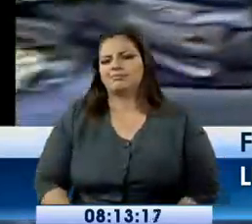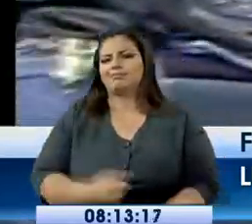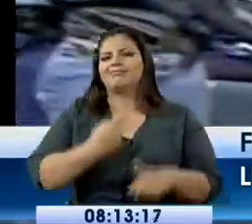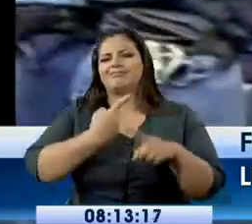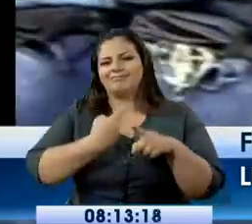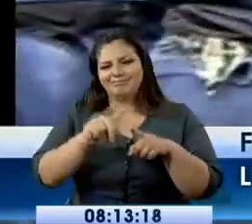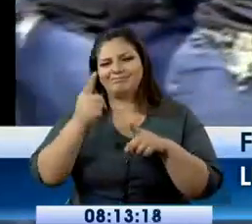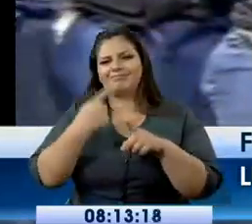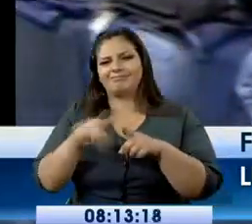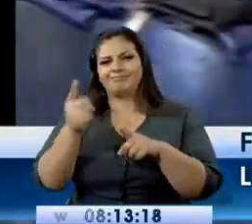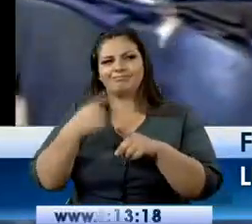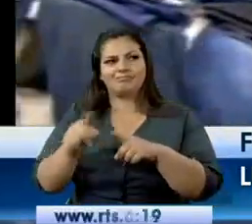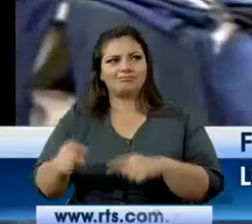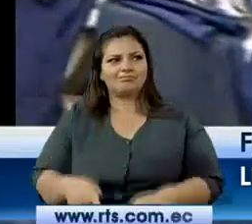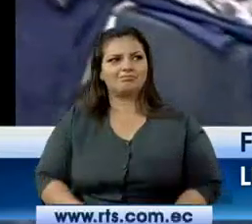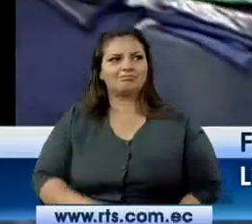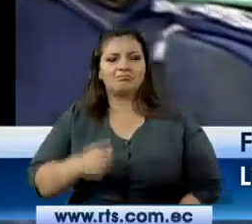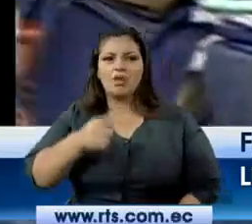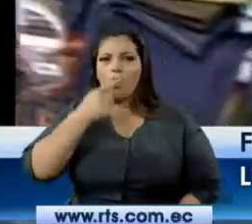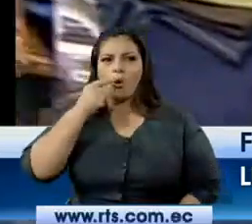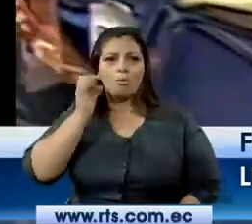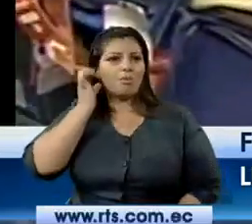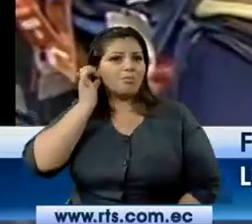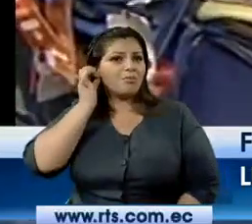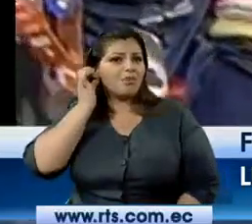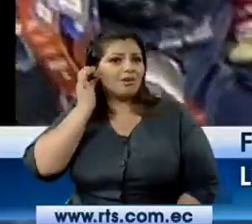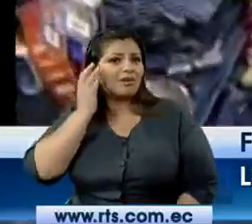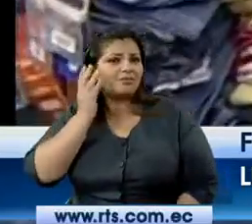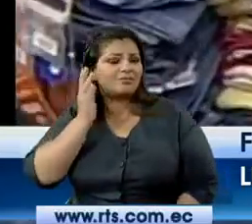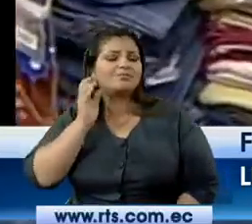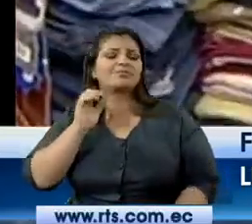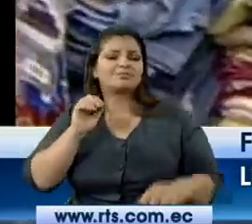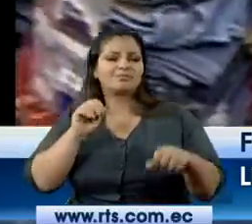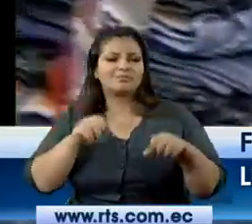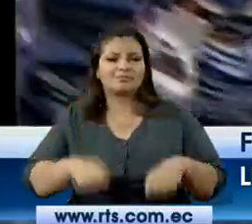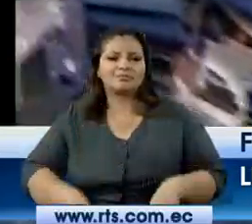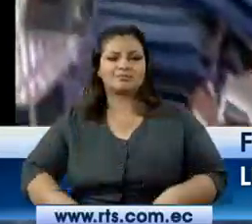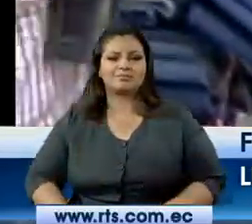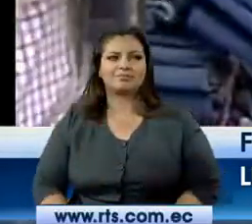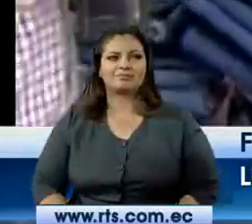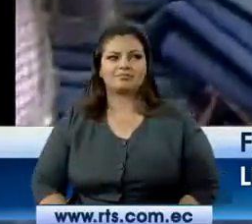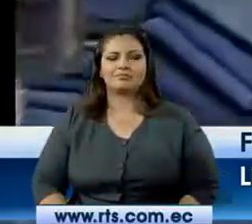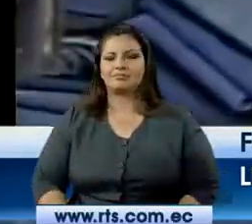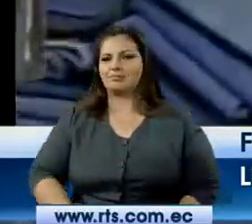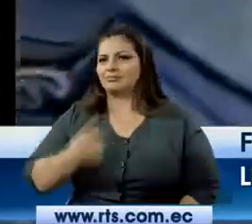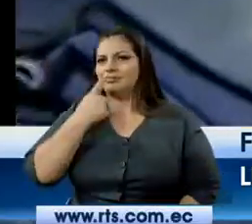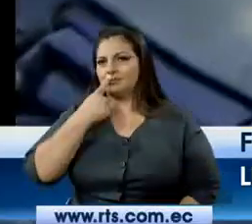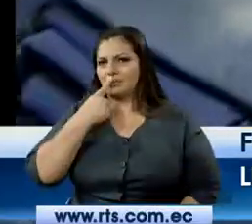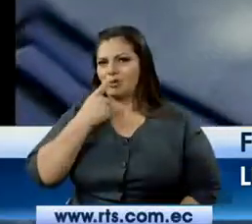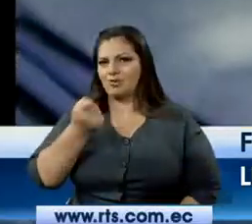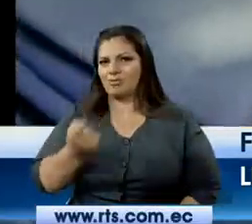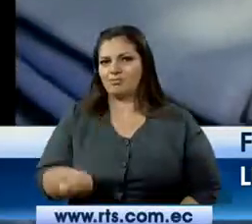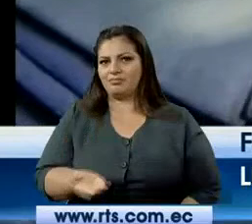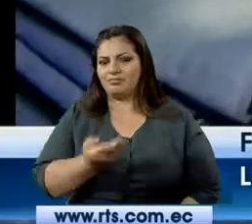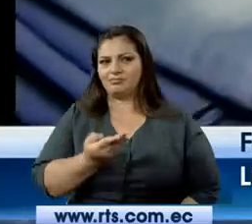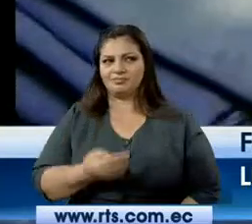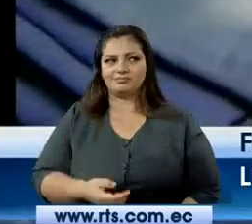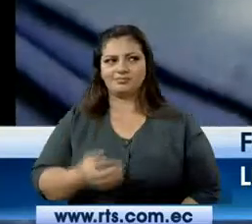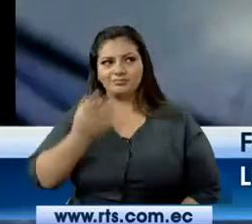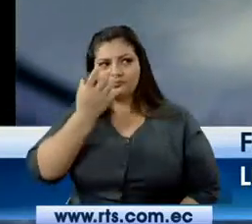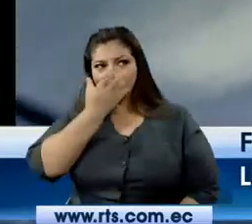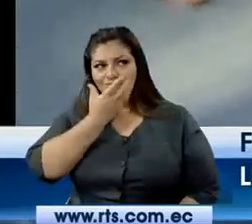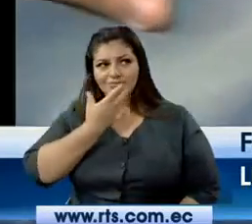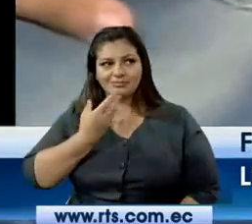de todo. Con diseños para damas, caballeros. Miren, por ejemplo, este es de caballero, ¿no? Sí. Qué bonito. Miren el detalle de aquí